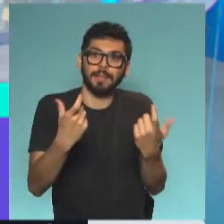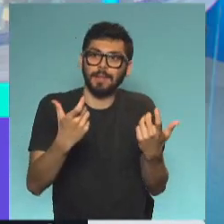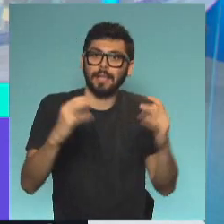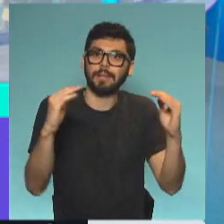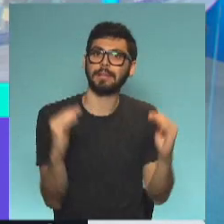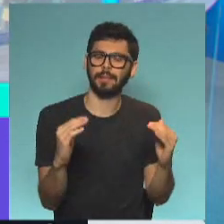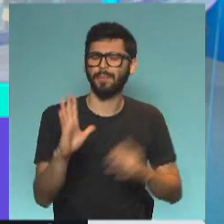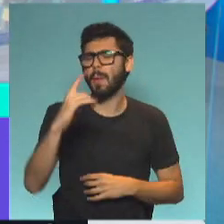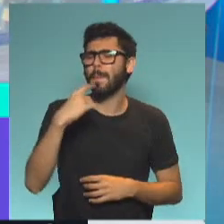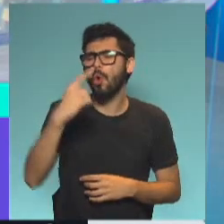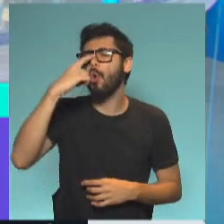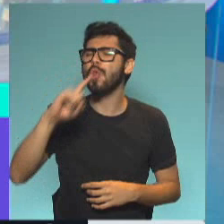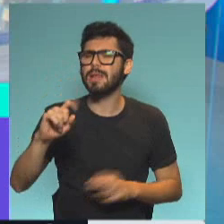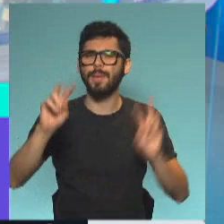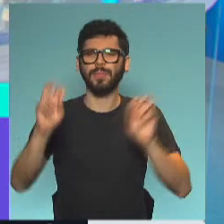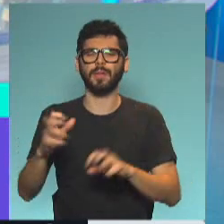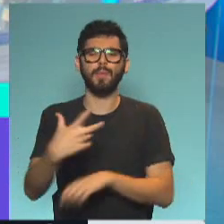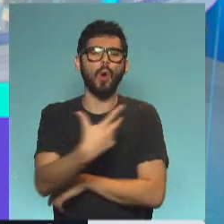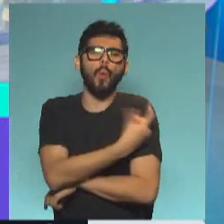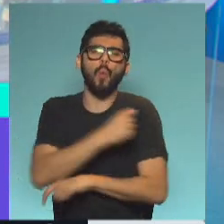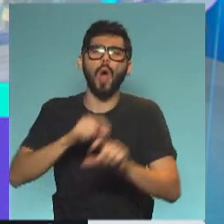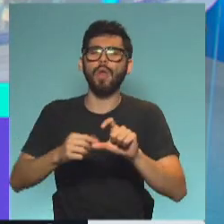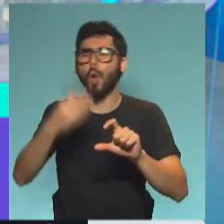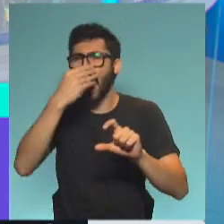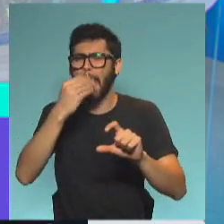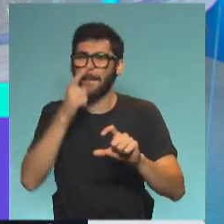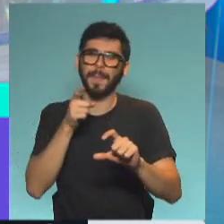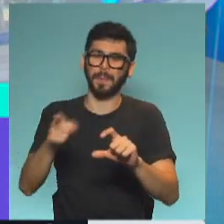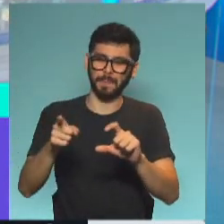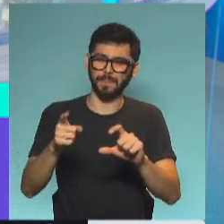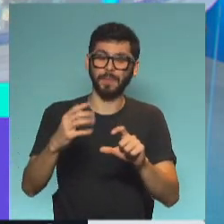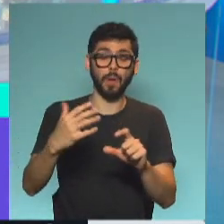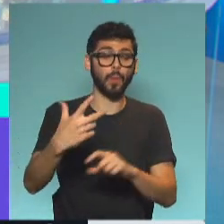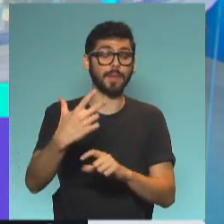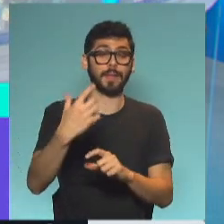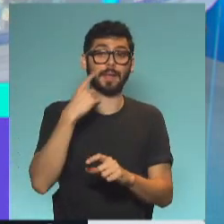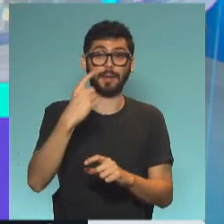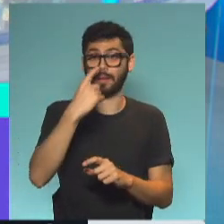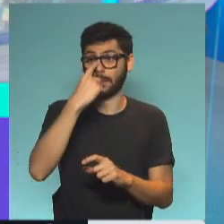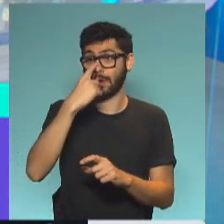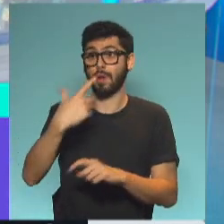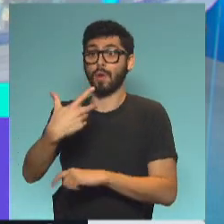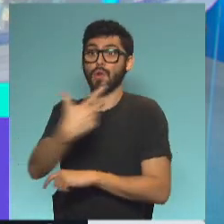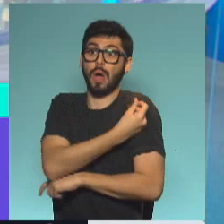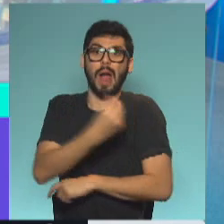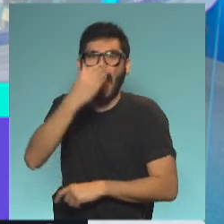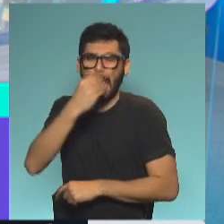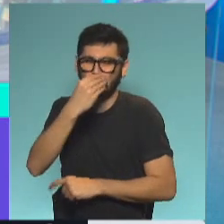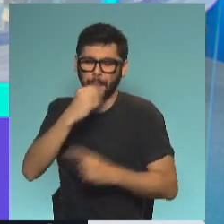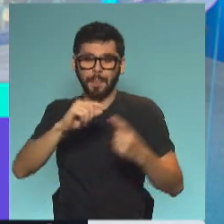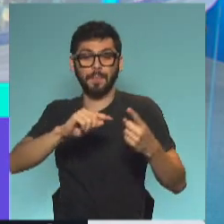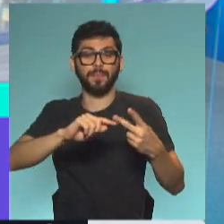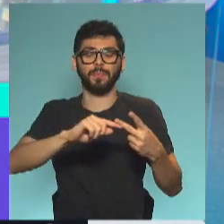a ver la última vinculada con la vacuna antigripal sabemos que tiene que pasar 15 días entre las vacunas de gripe al igual una la primera la segunda dosis